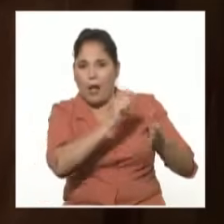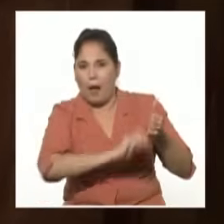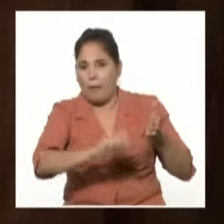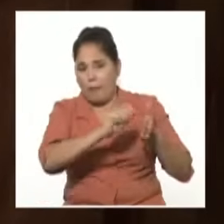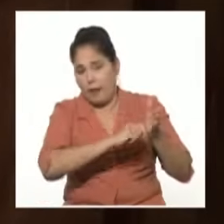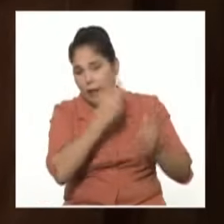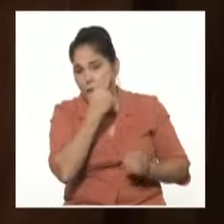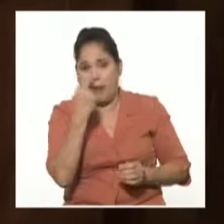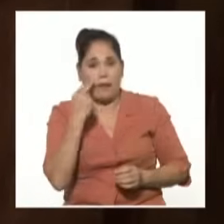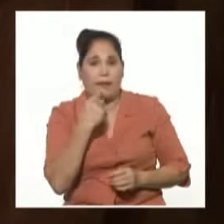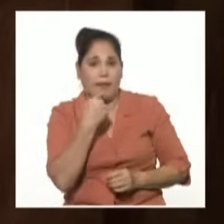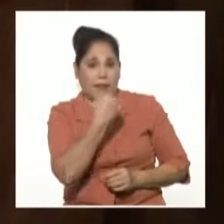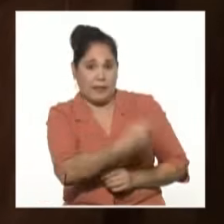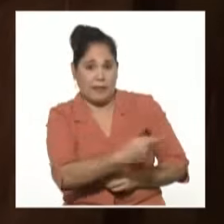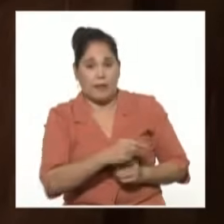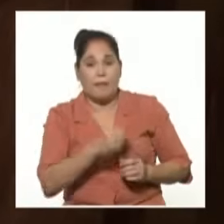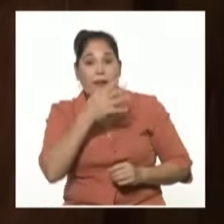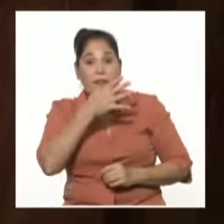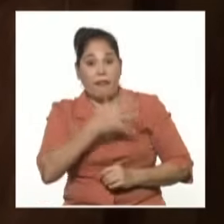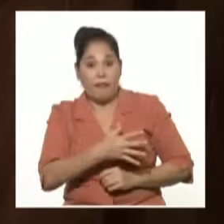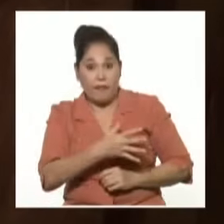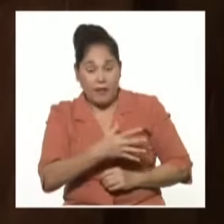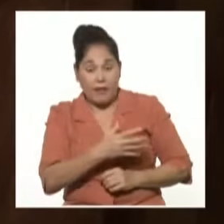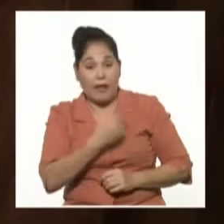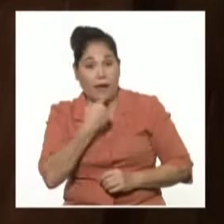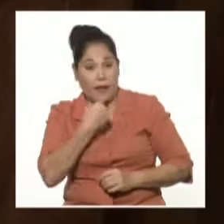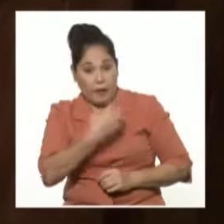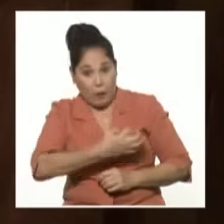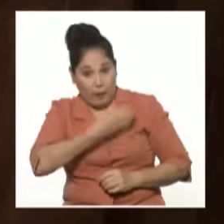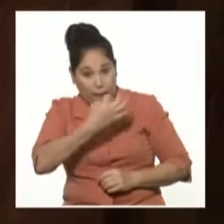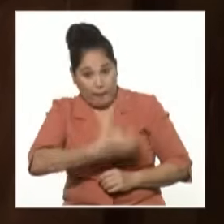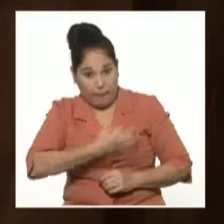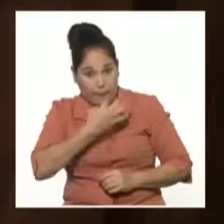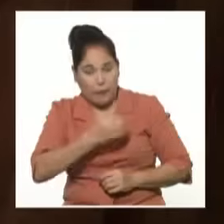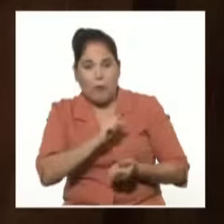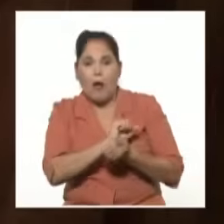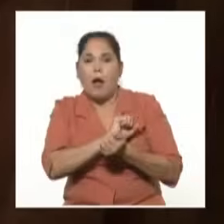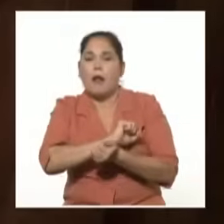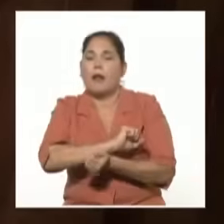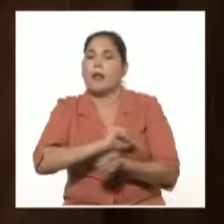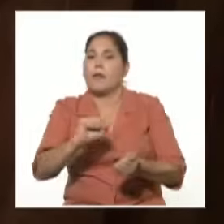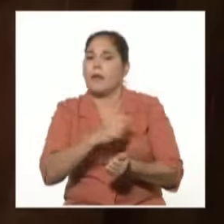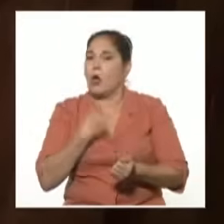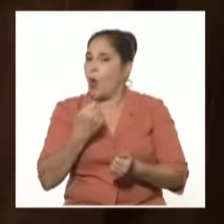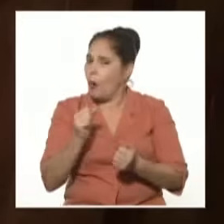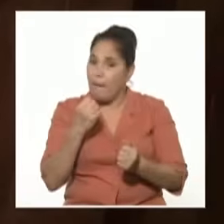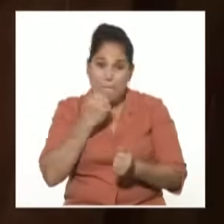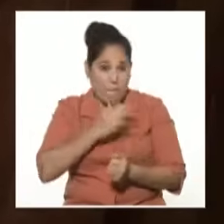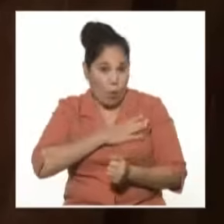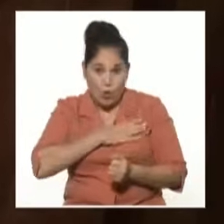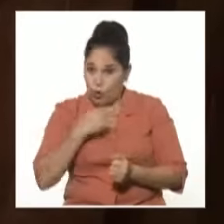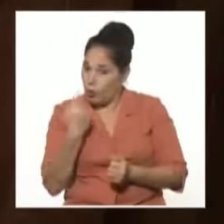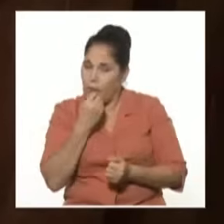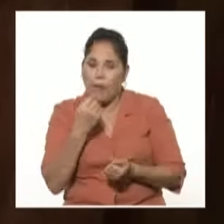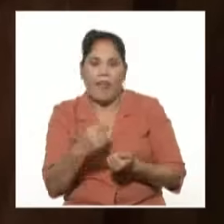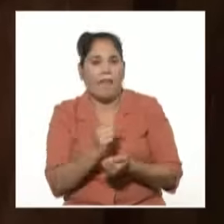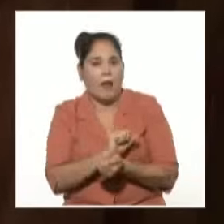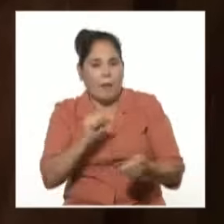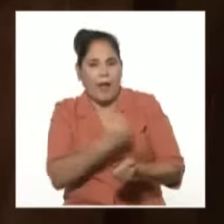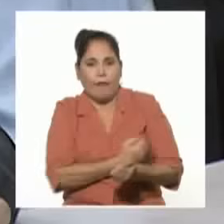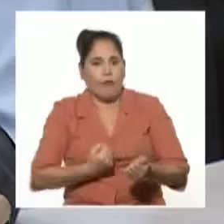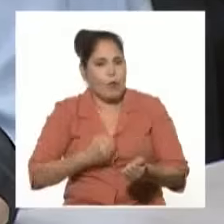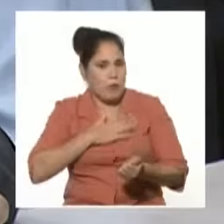Martí, y también Fidel, quien nos convocó claramente a emanciparnos por nosotros mismos y con nuestros propios